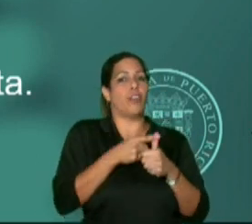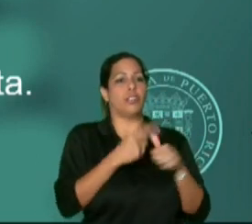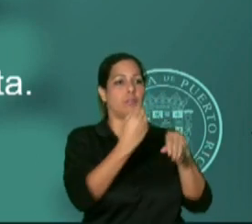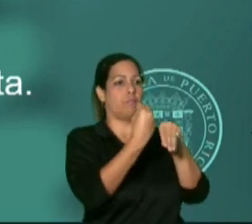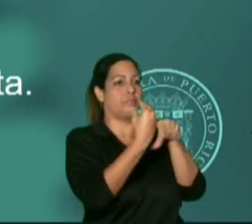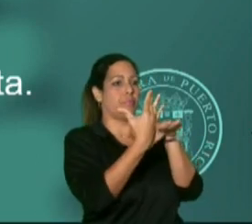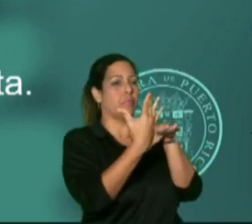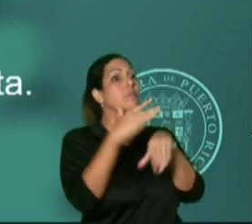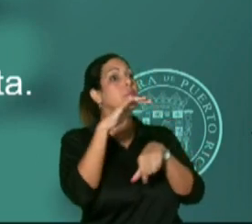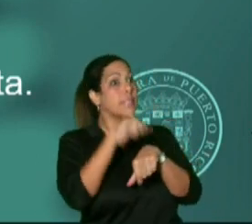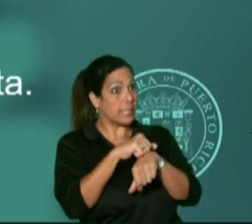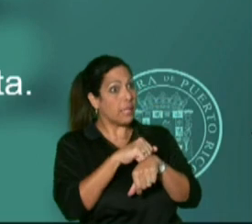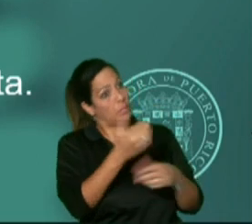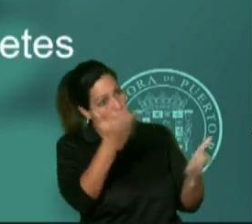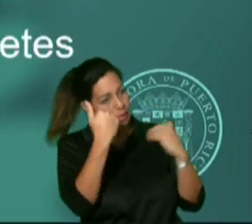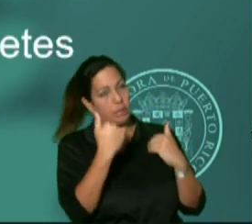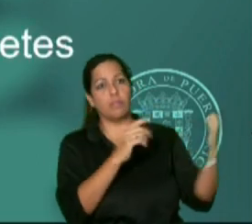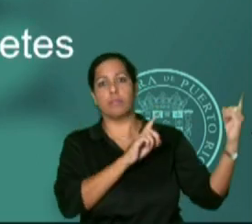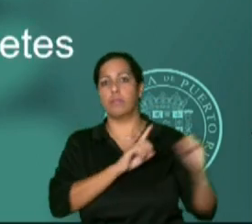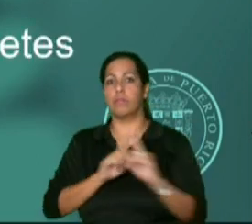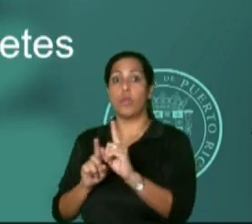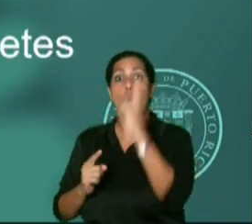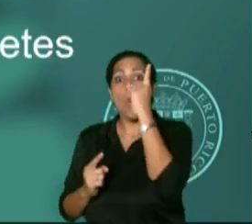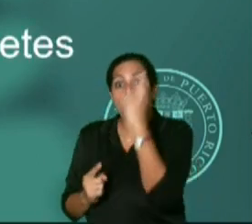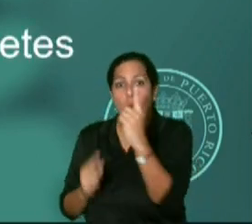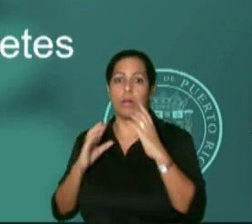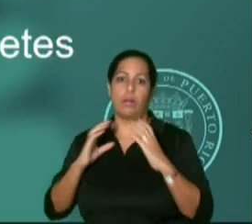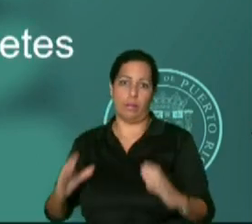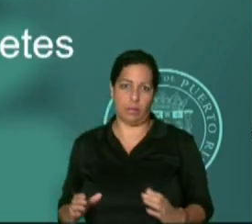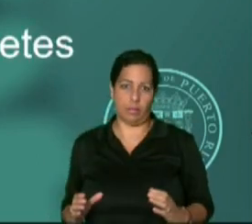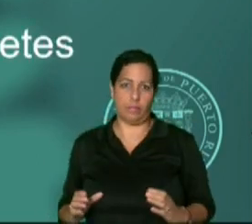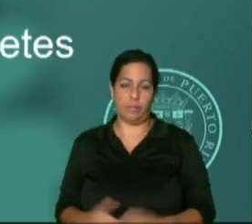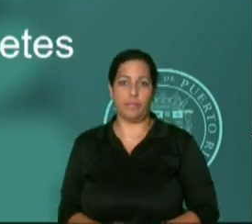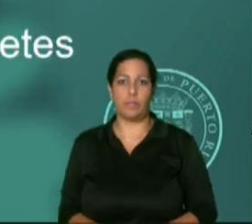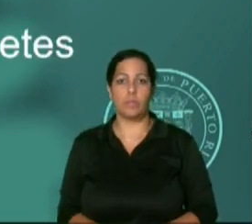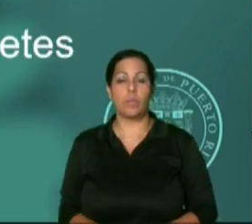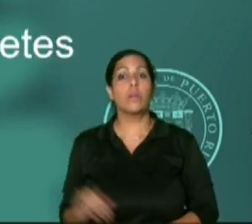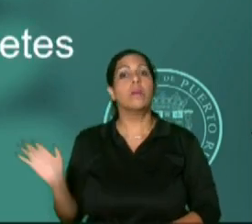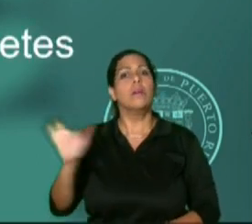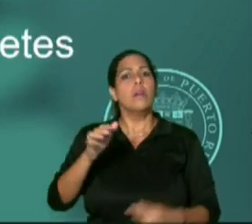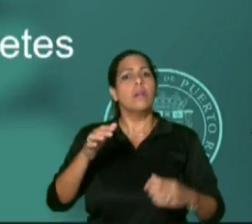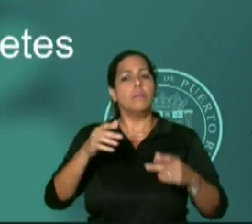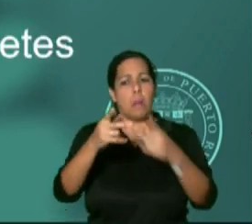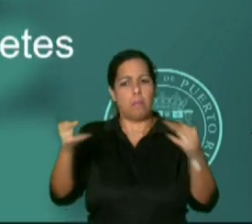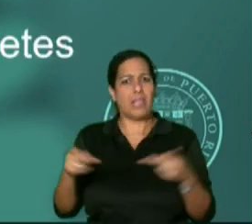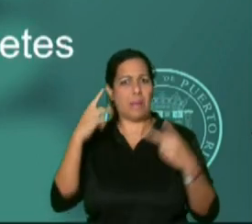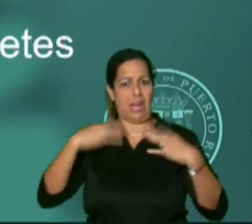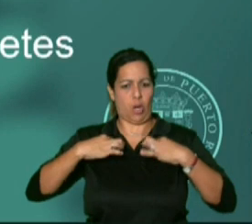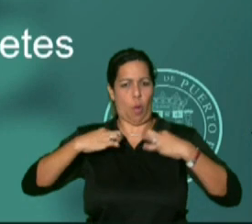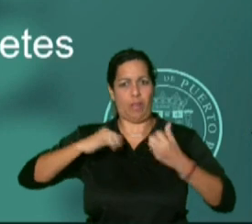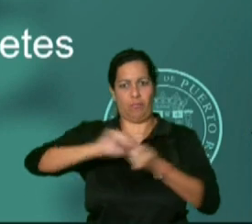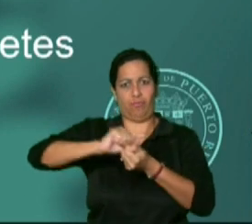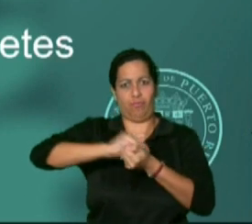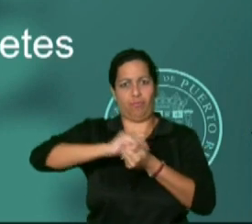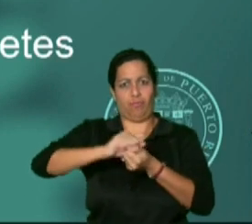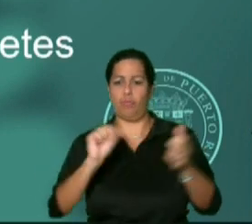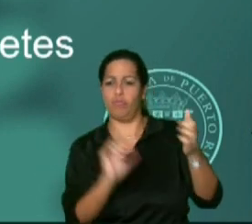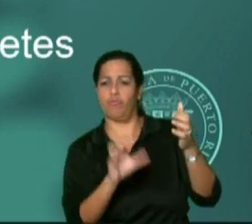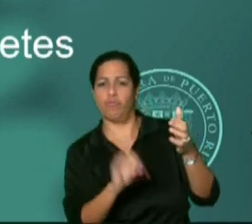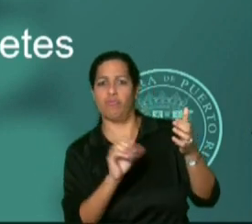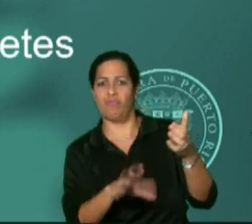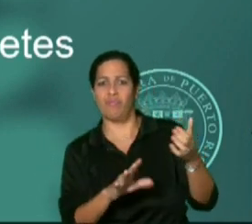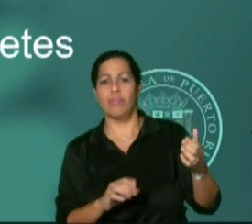un cliente a la vez. Los laundromats podrán seguir operando de lunes a sábado sin exceder la ocupación máxima